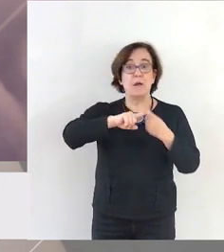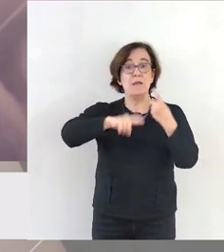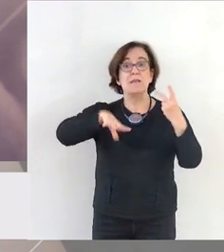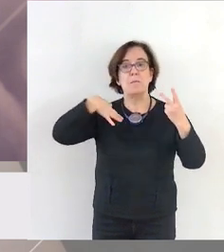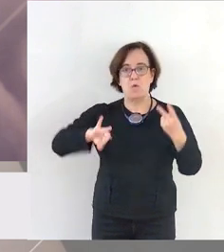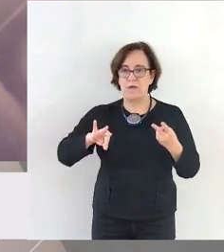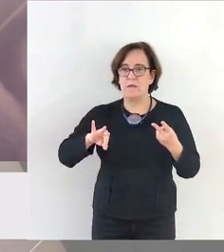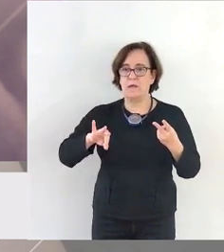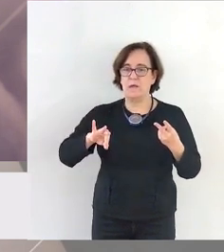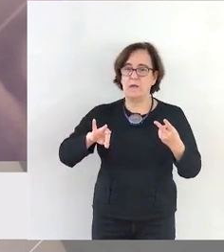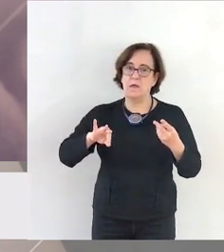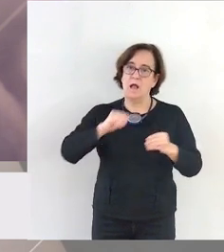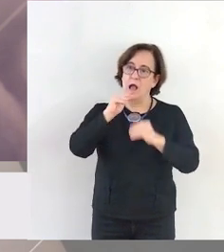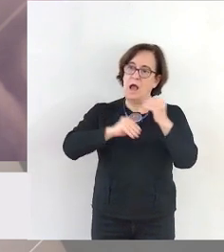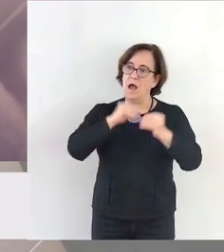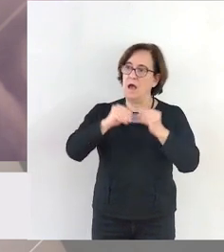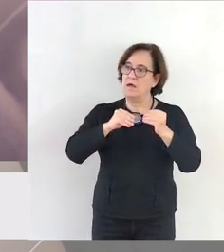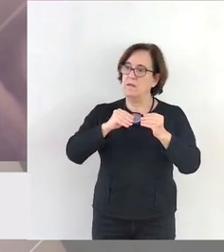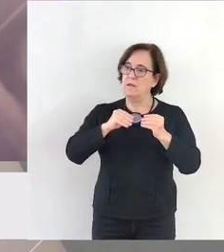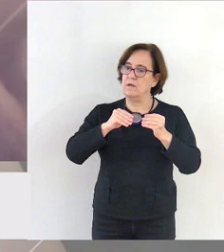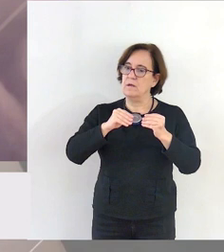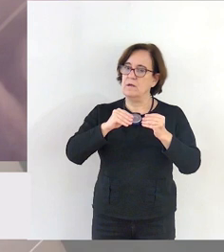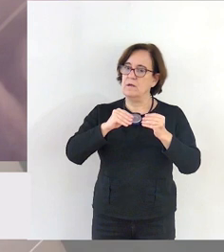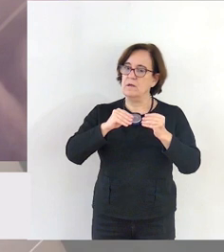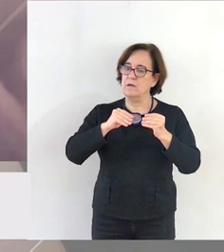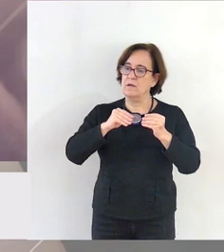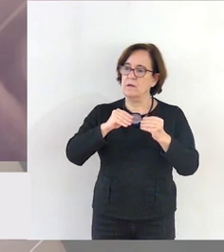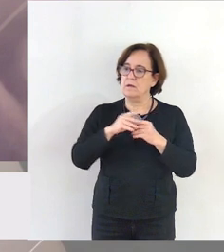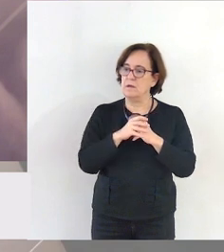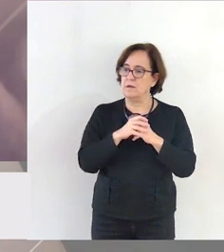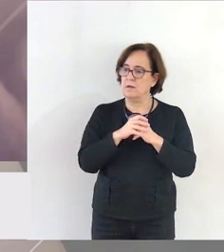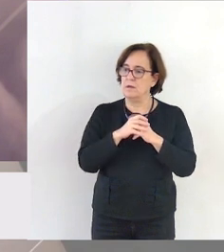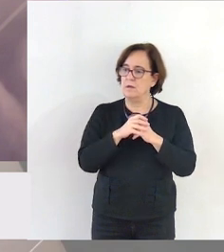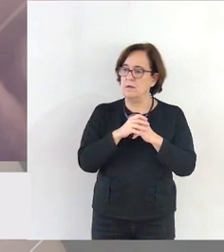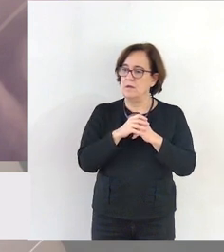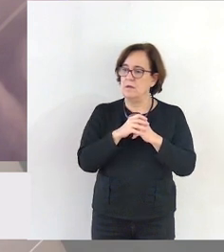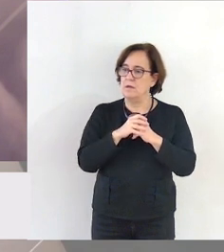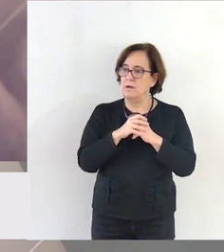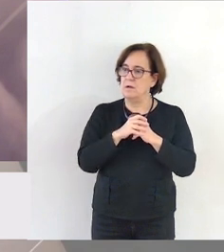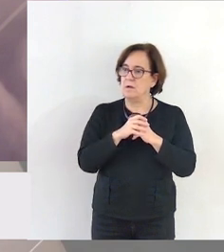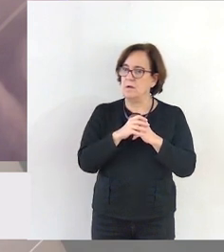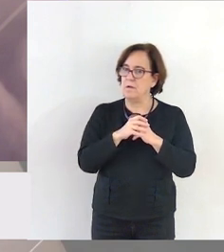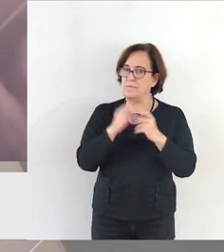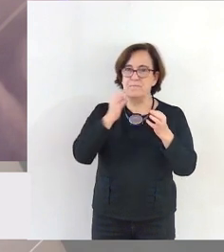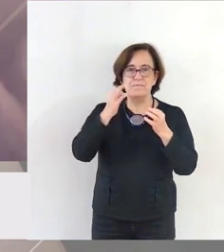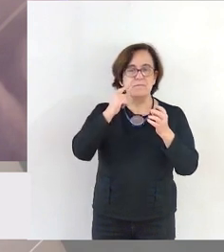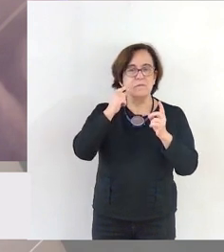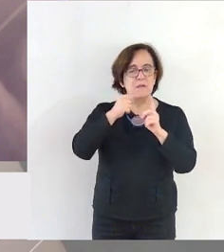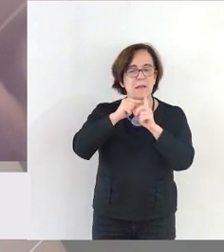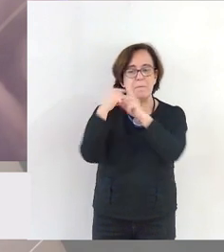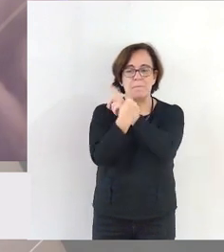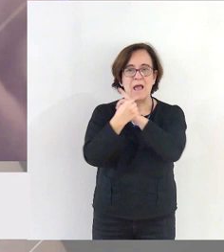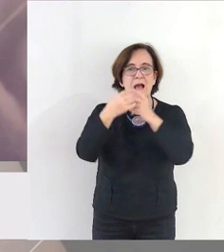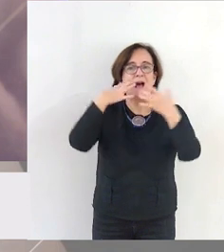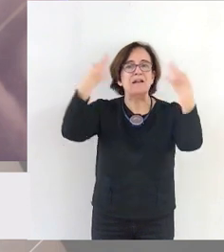podría podríamos hacer una podríamos hacer una una gradación real de Qué es la pobreza